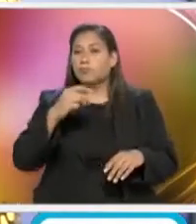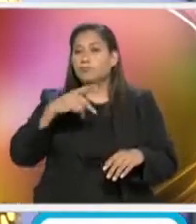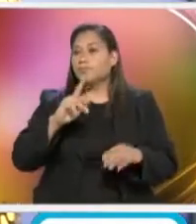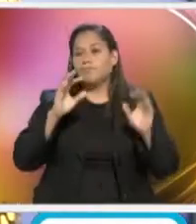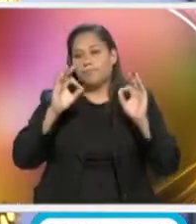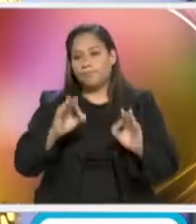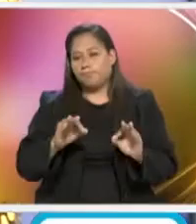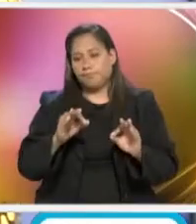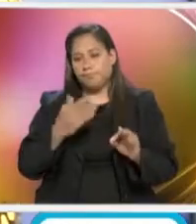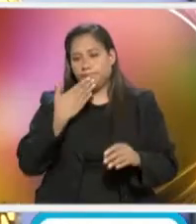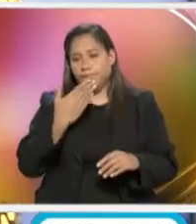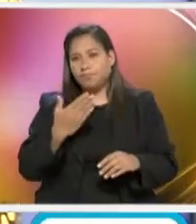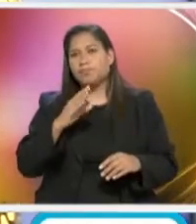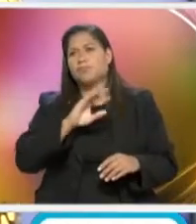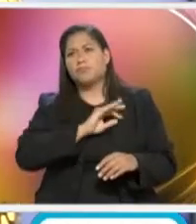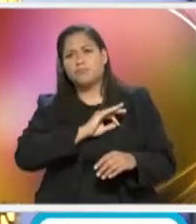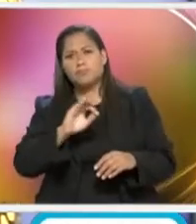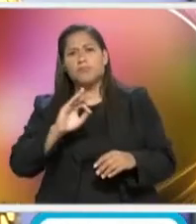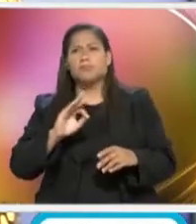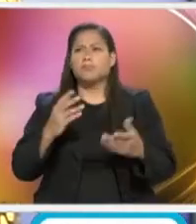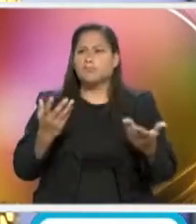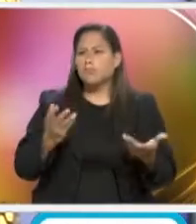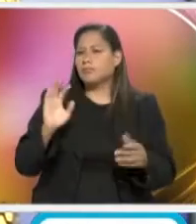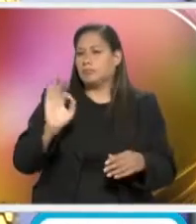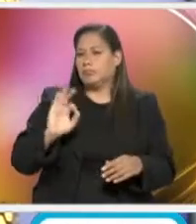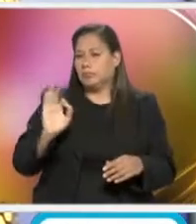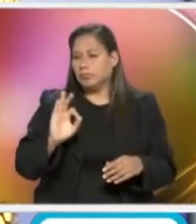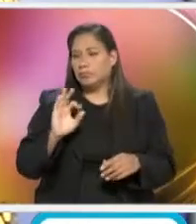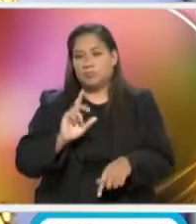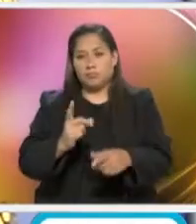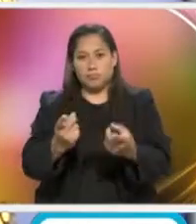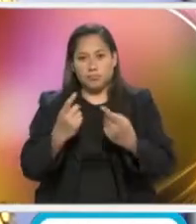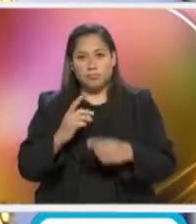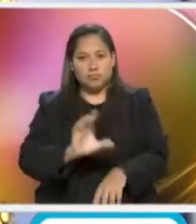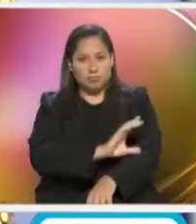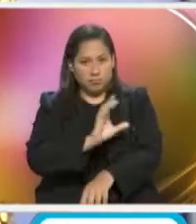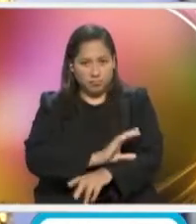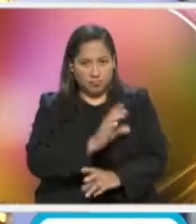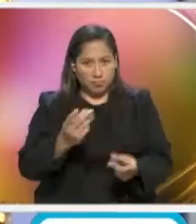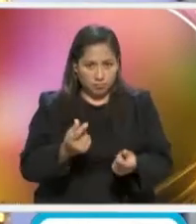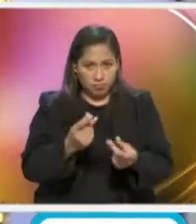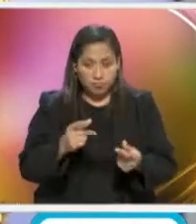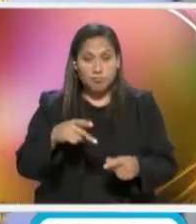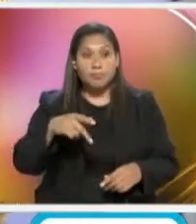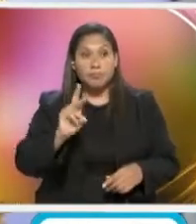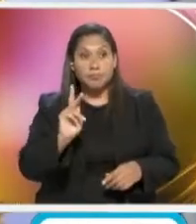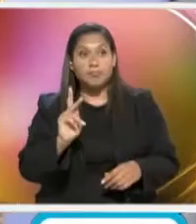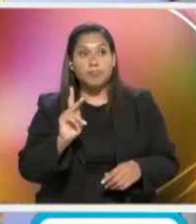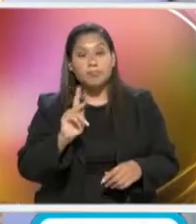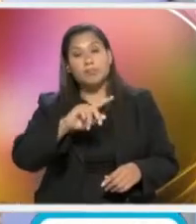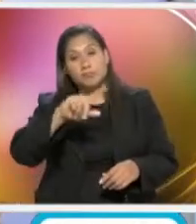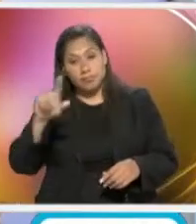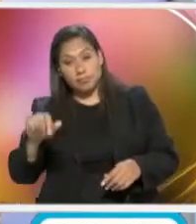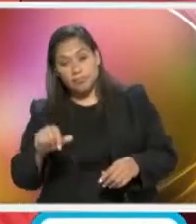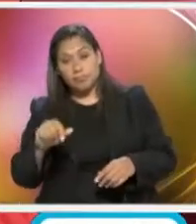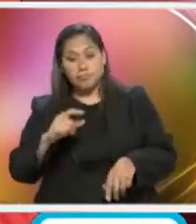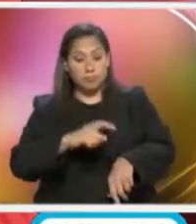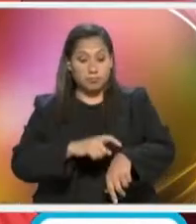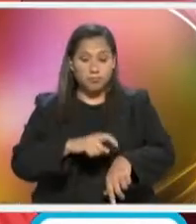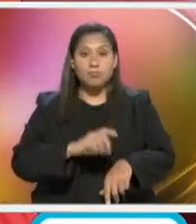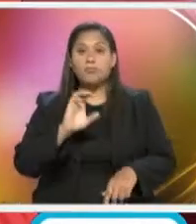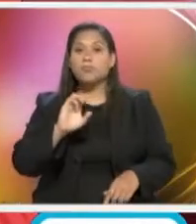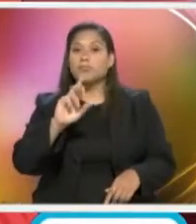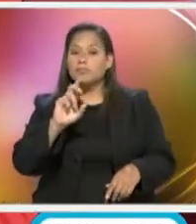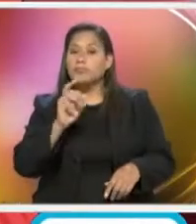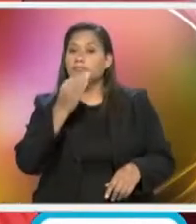es lo adecuado. Te puede a lo mejor y dar energía en el momento, pero a la larga, a la hora o a la